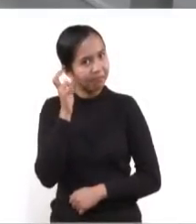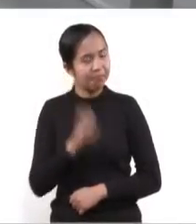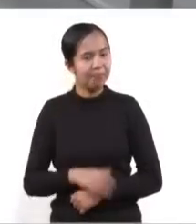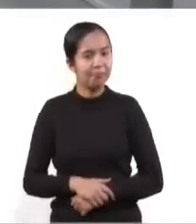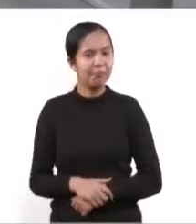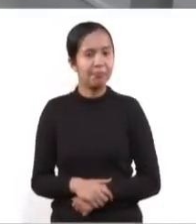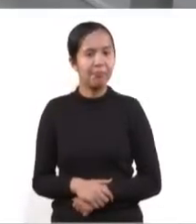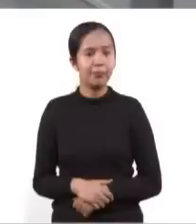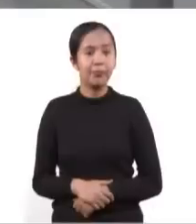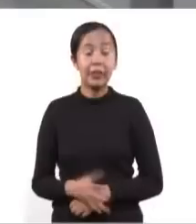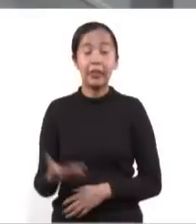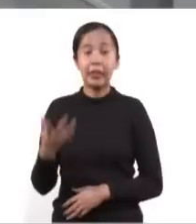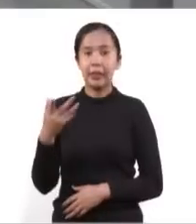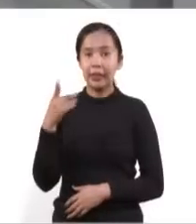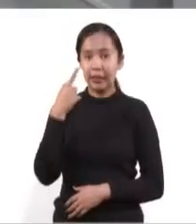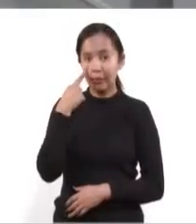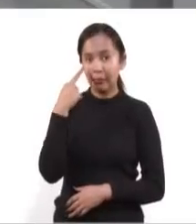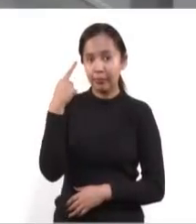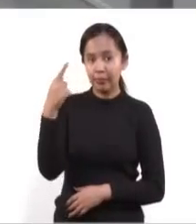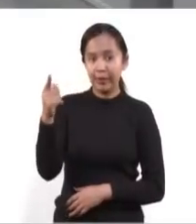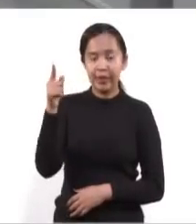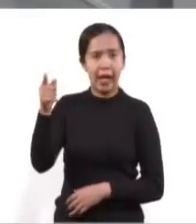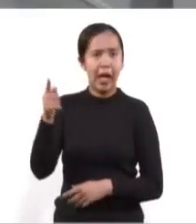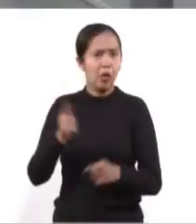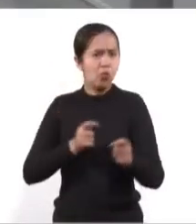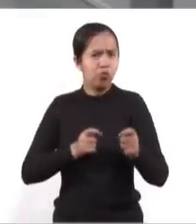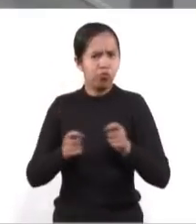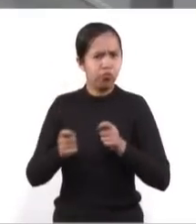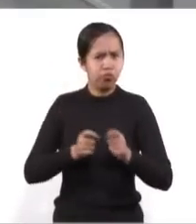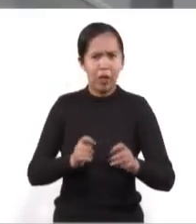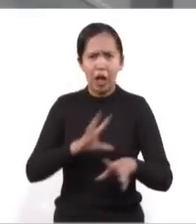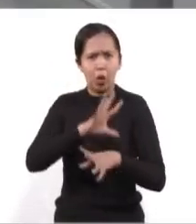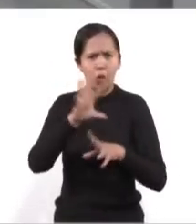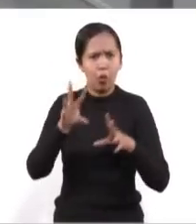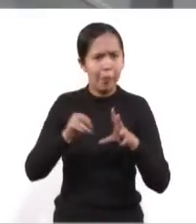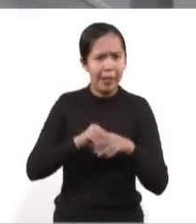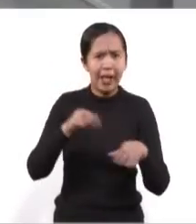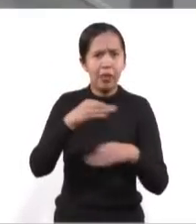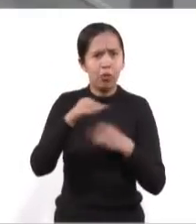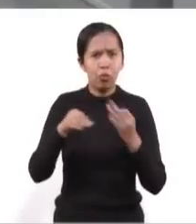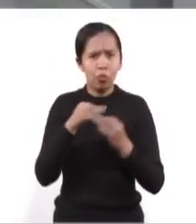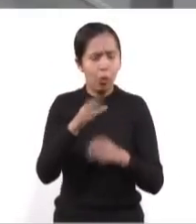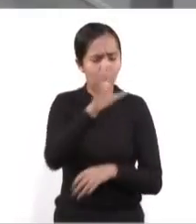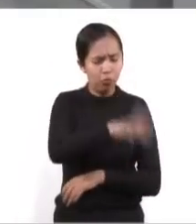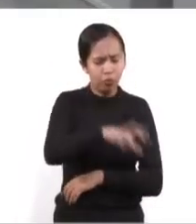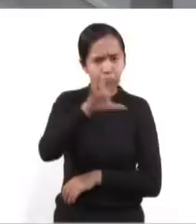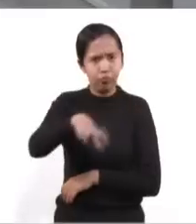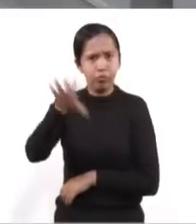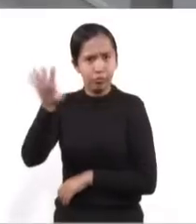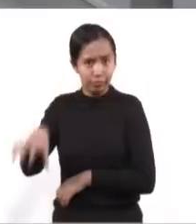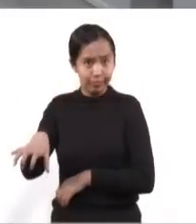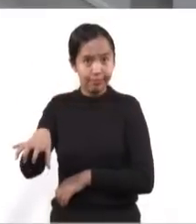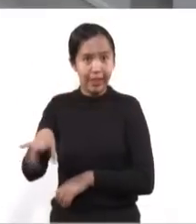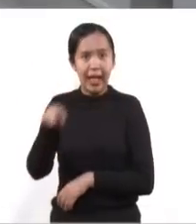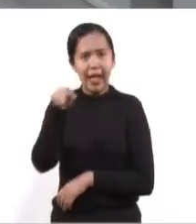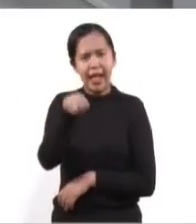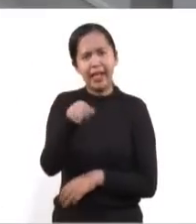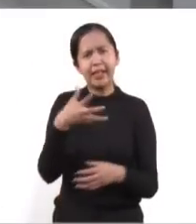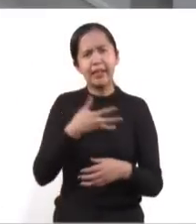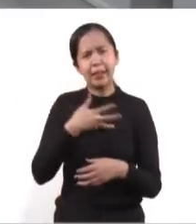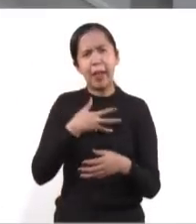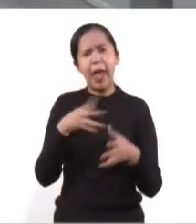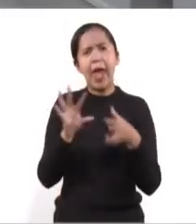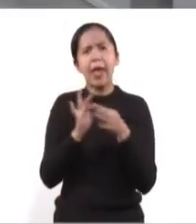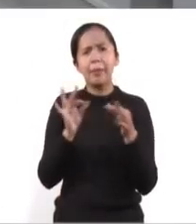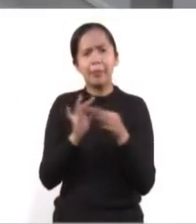Y se alcanzan a ver y pueden tener control absoluto sobre todos los interruptores de todas las estaciones. Están descritas en la parte inferior